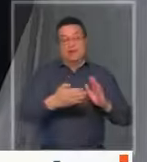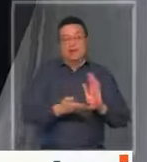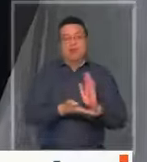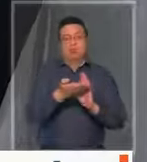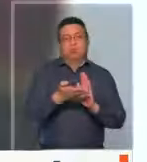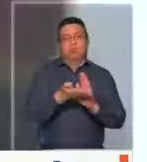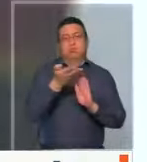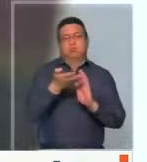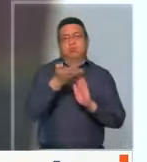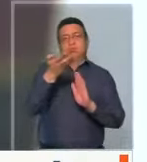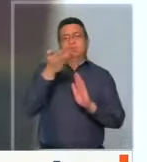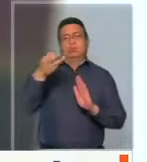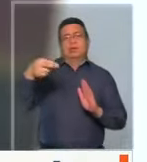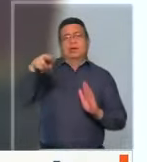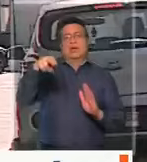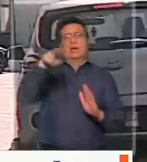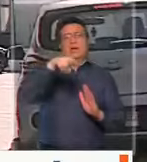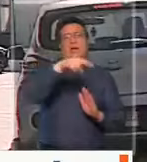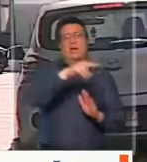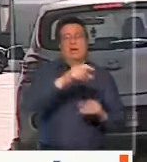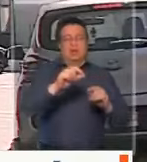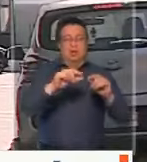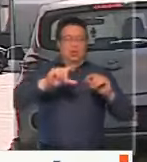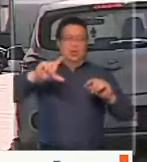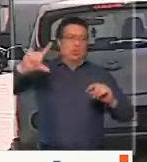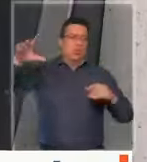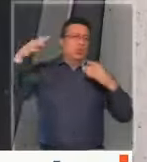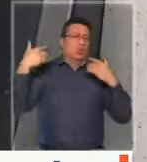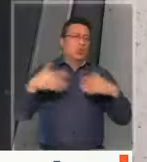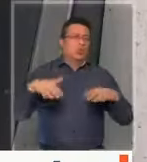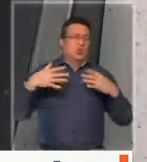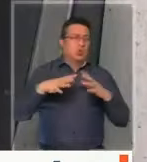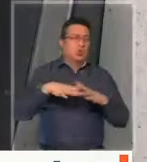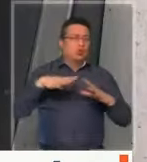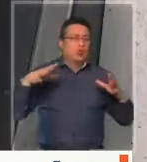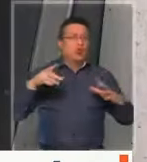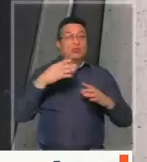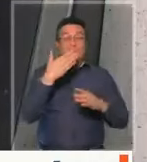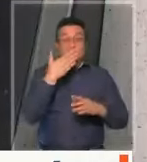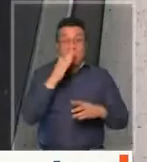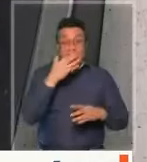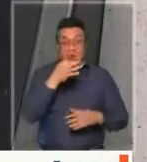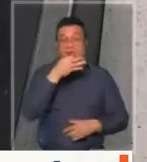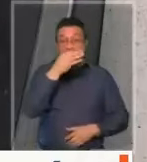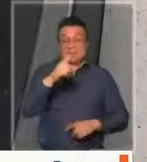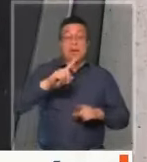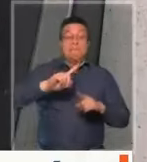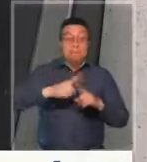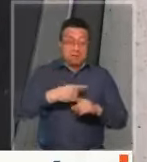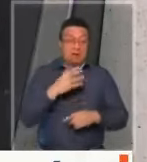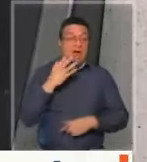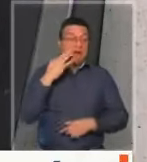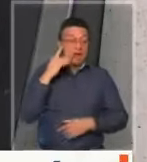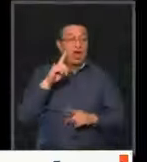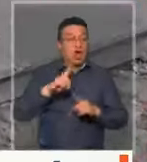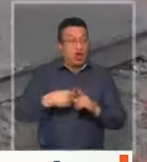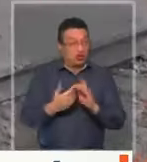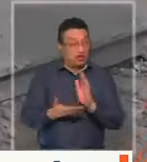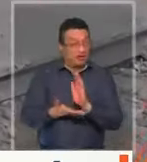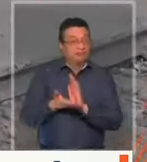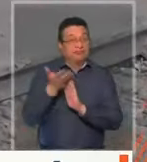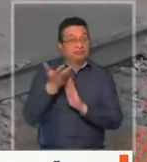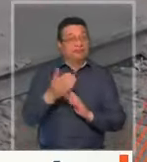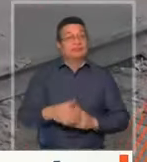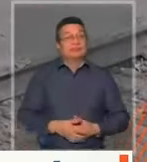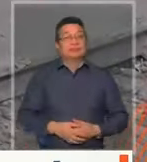tras alzas están llevando sus valores a números históricos los expertos proyectan que en abril Viene otro aumento no es lo